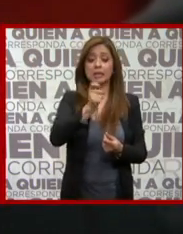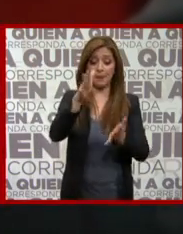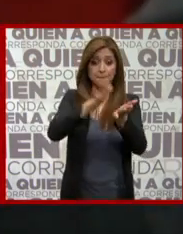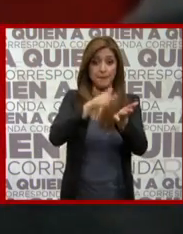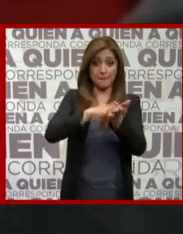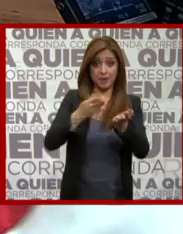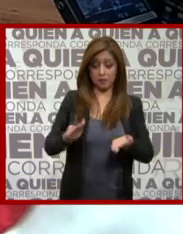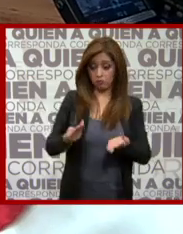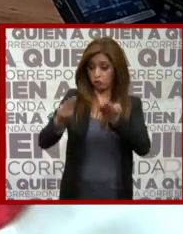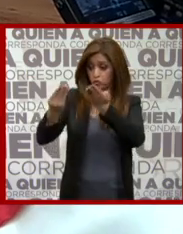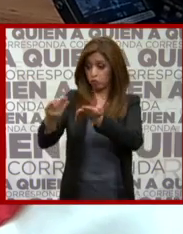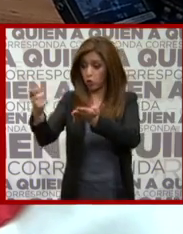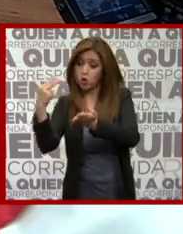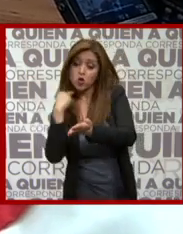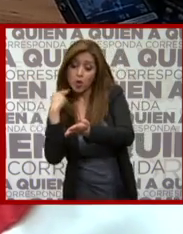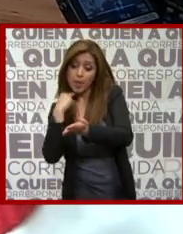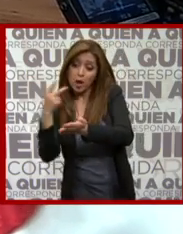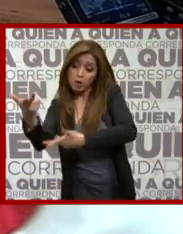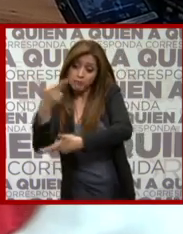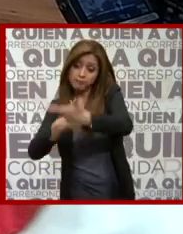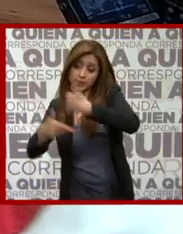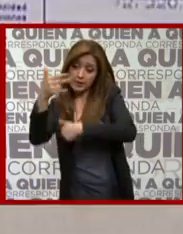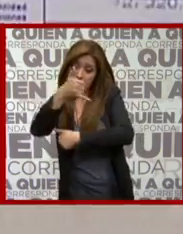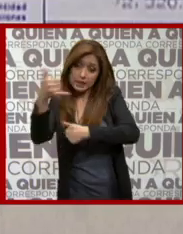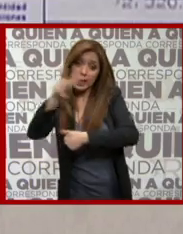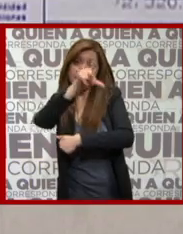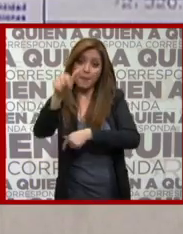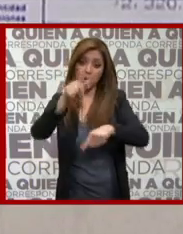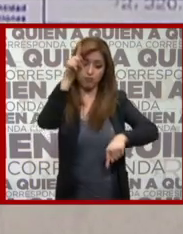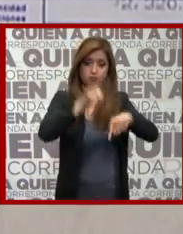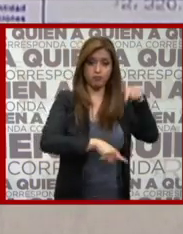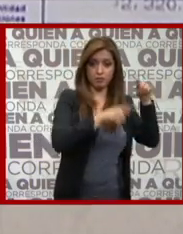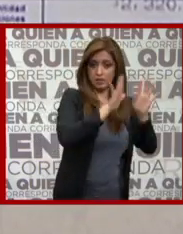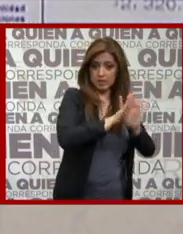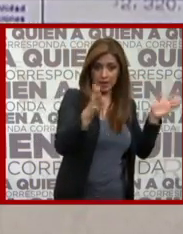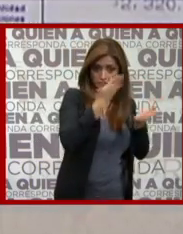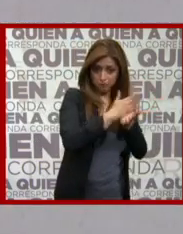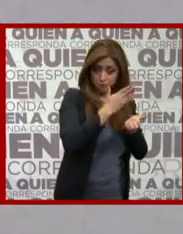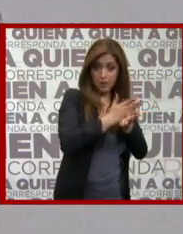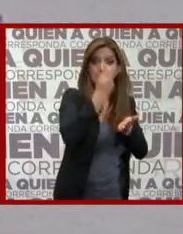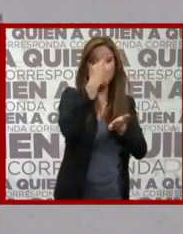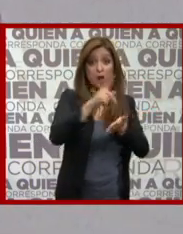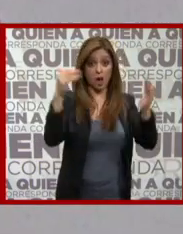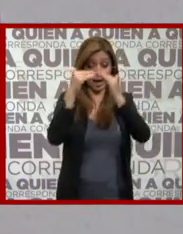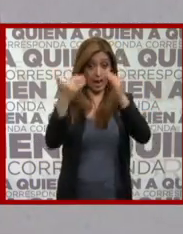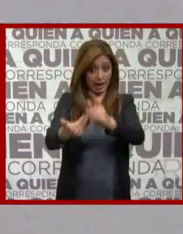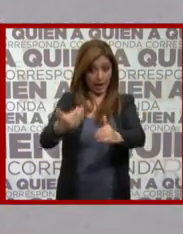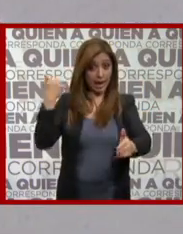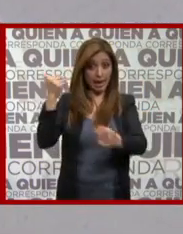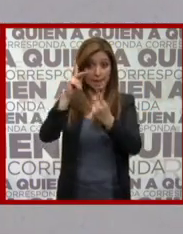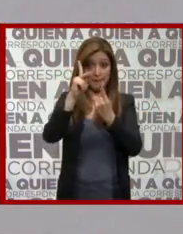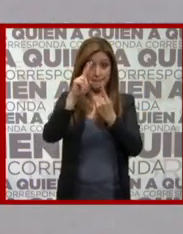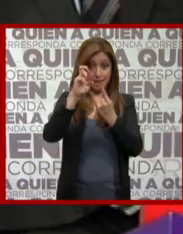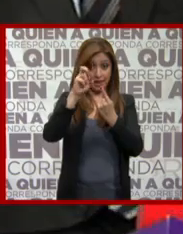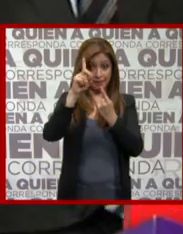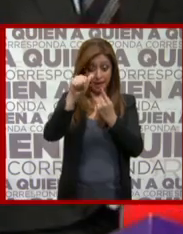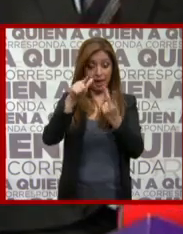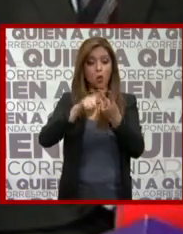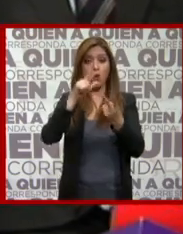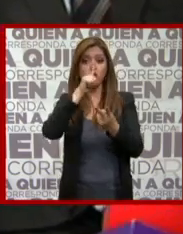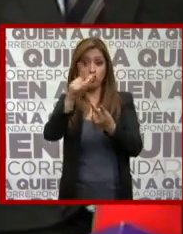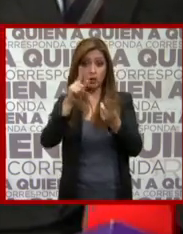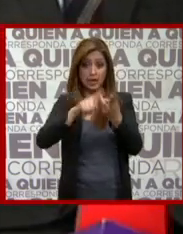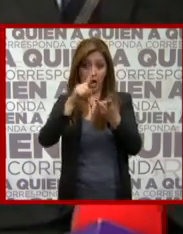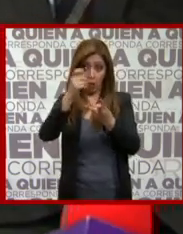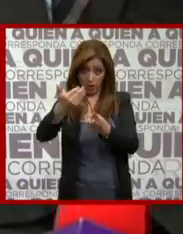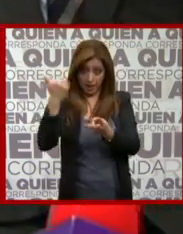para regresar la propiedad al instituto y se cancela el crédito. La vivienda debe estar al corriente en pagos de predial, luz y agua. También se puede